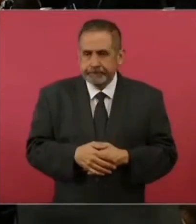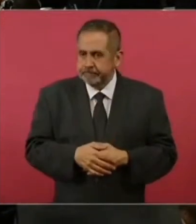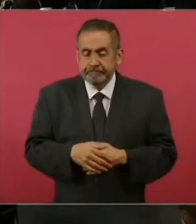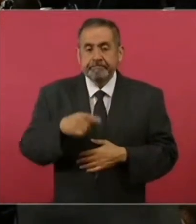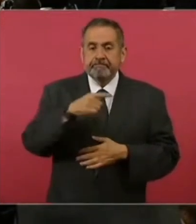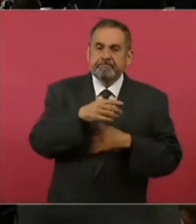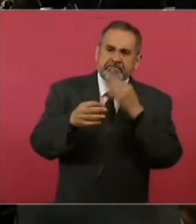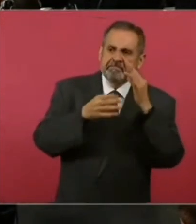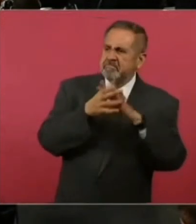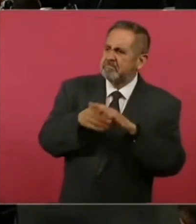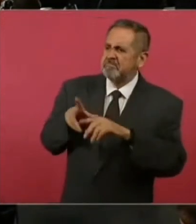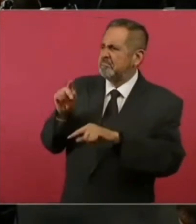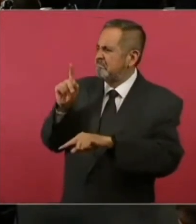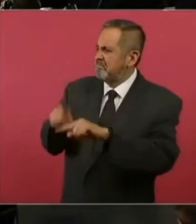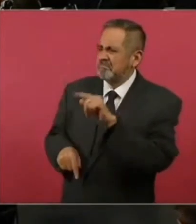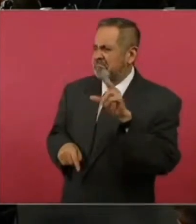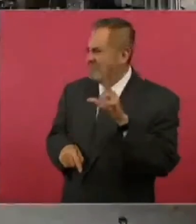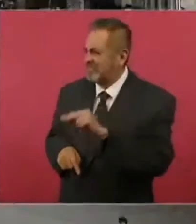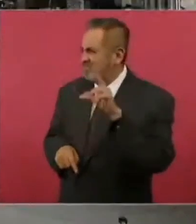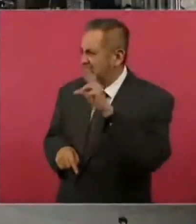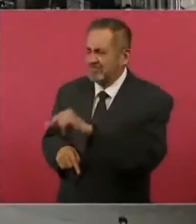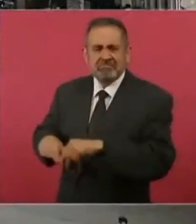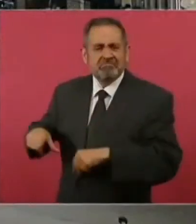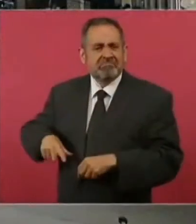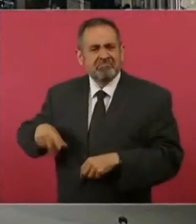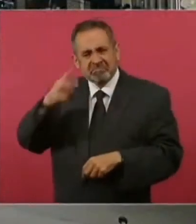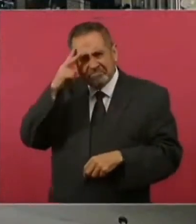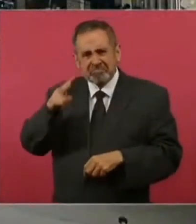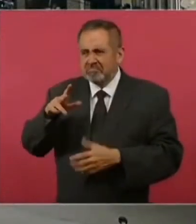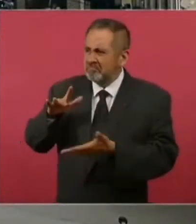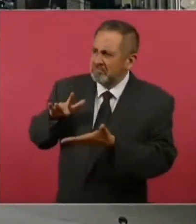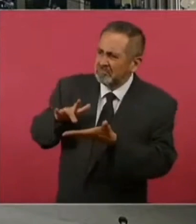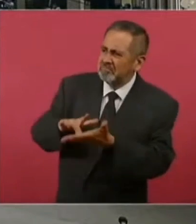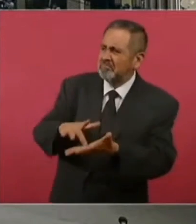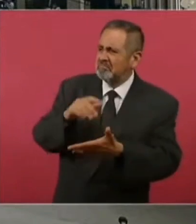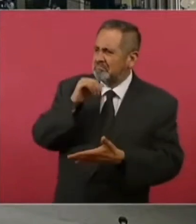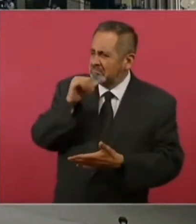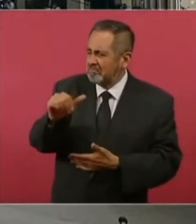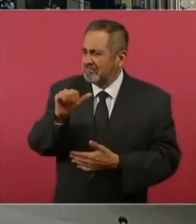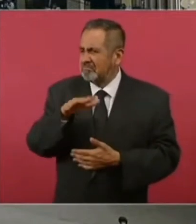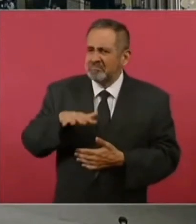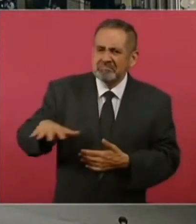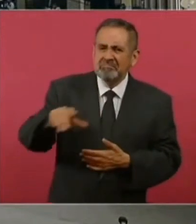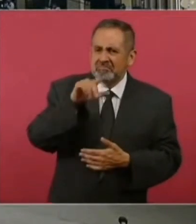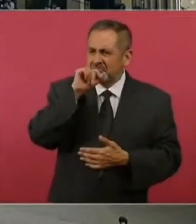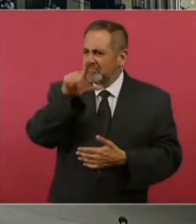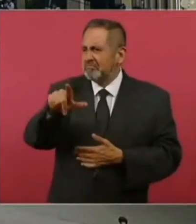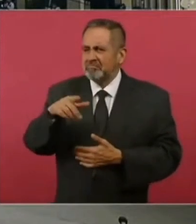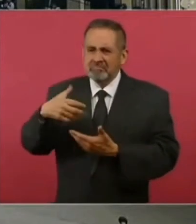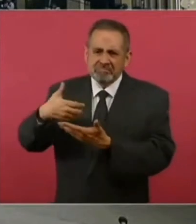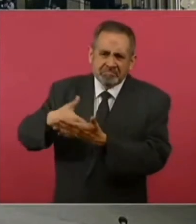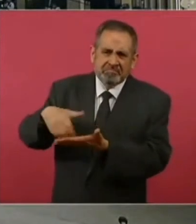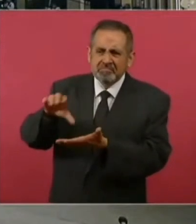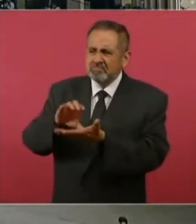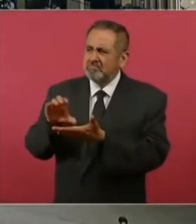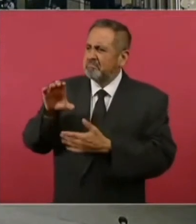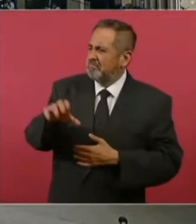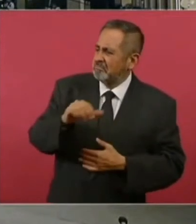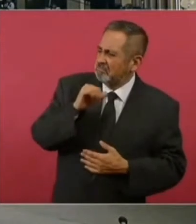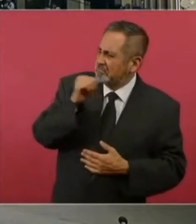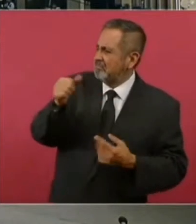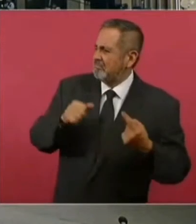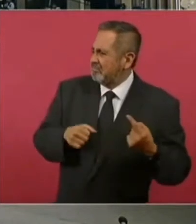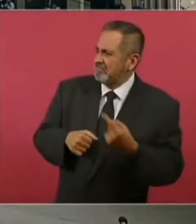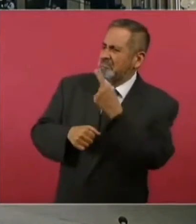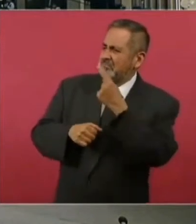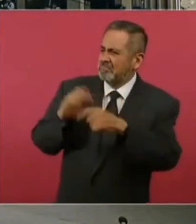campaña de desprestigio diciendo que el gobierno de México no apoya a los jaliscienses, que no se invierte y que no hay